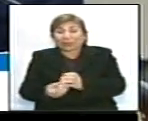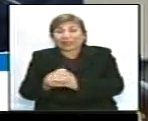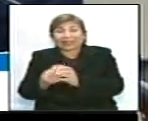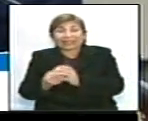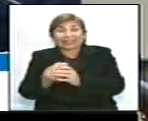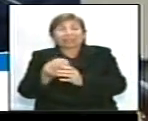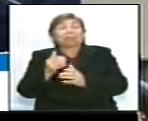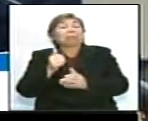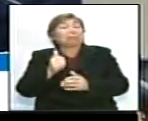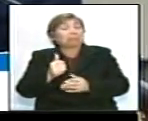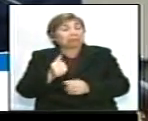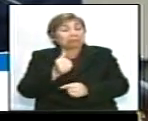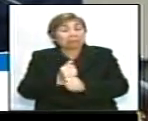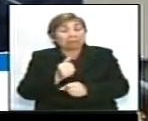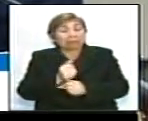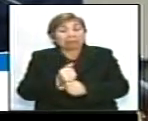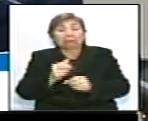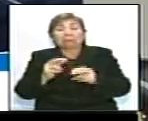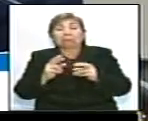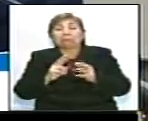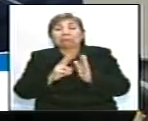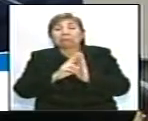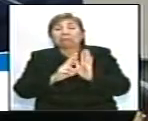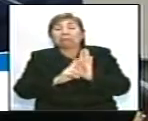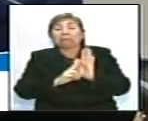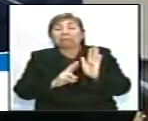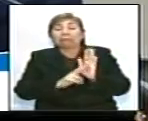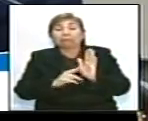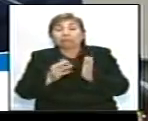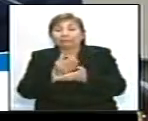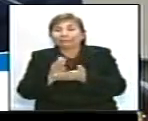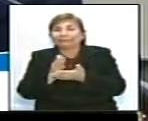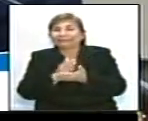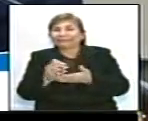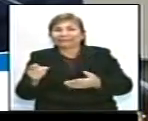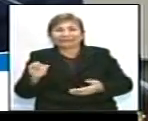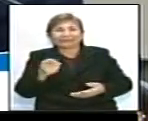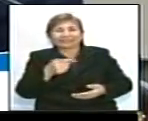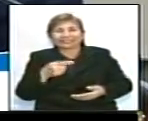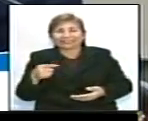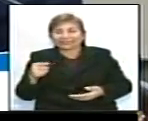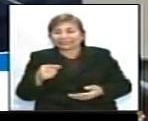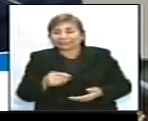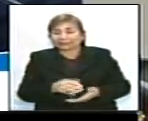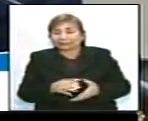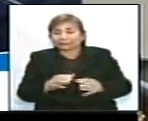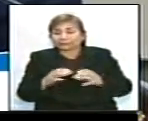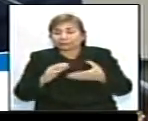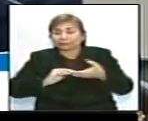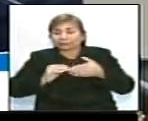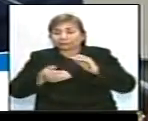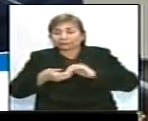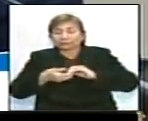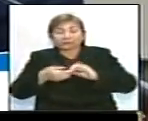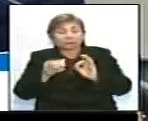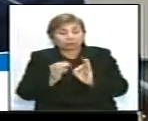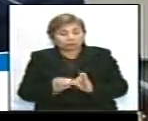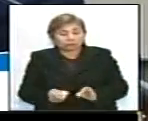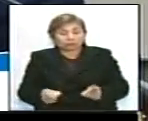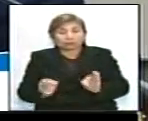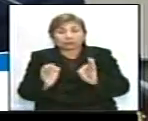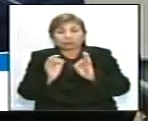se está trabajando en el reglamento del sistema de garantía participativa, por ejemplo, que también creemos que es otro de los temas